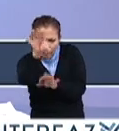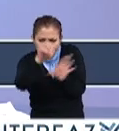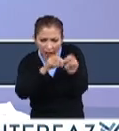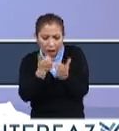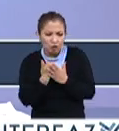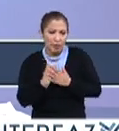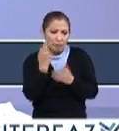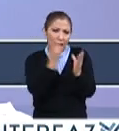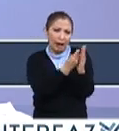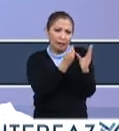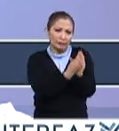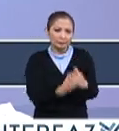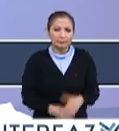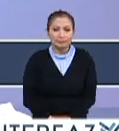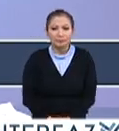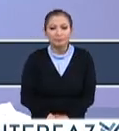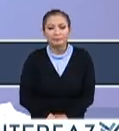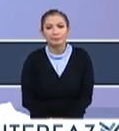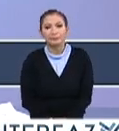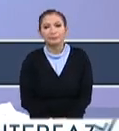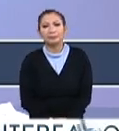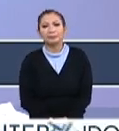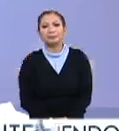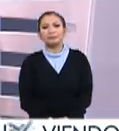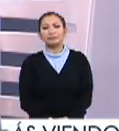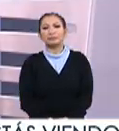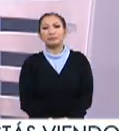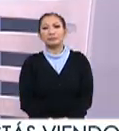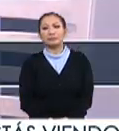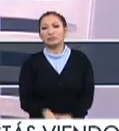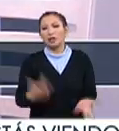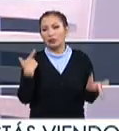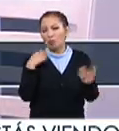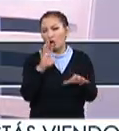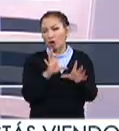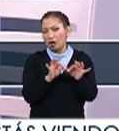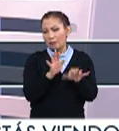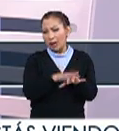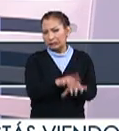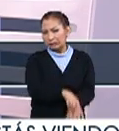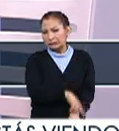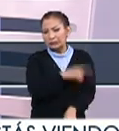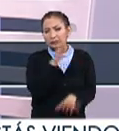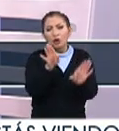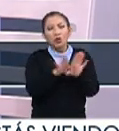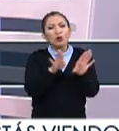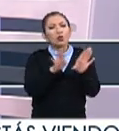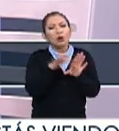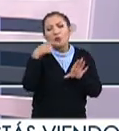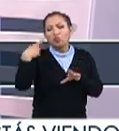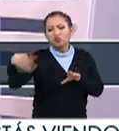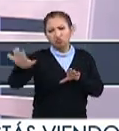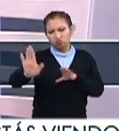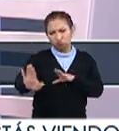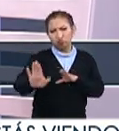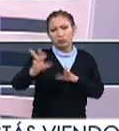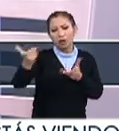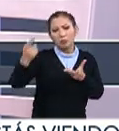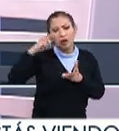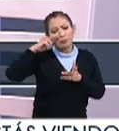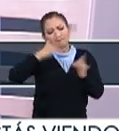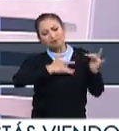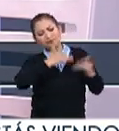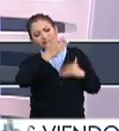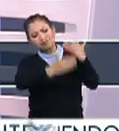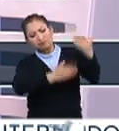puede ayudarles también, ¿no? Cuéntanos un poco más acerca de cómo han ustedes